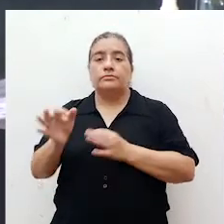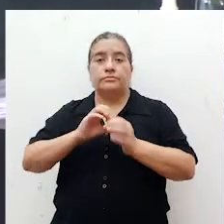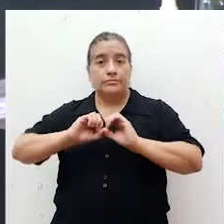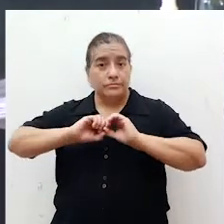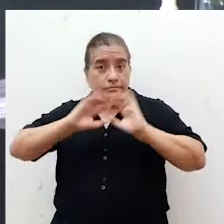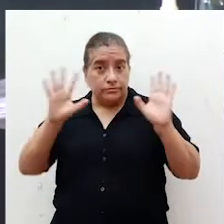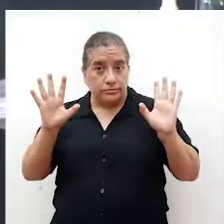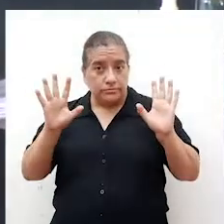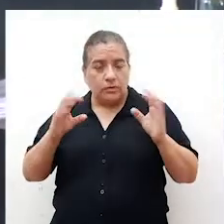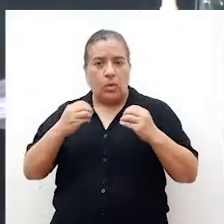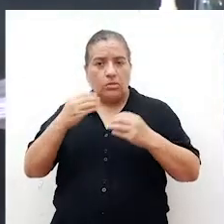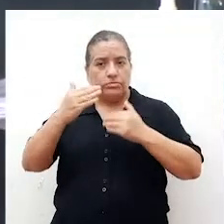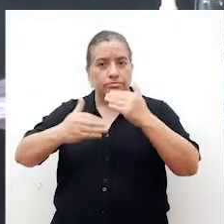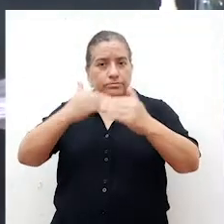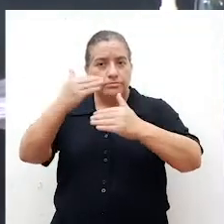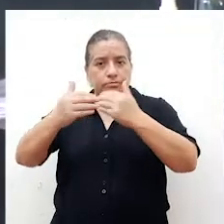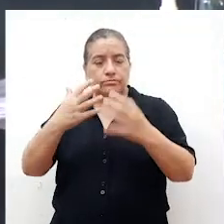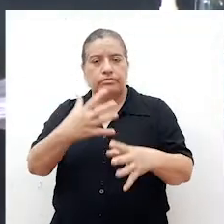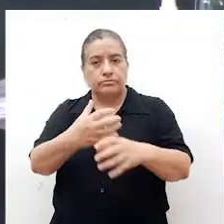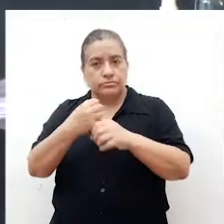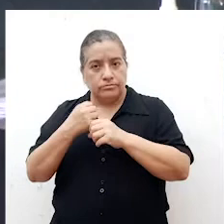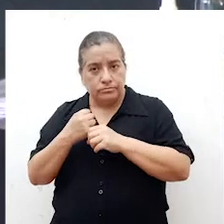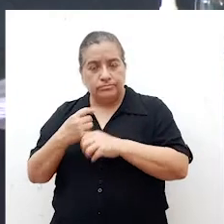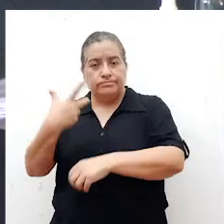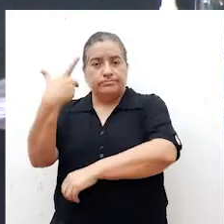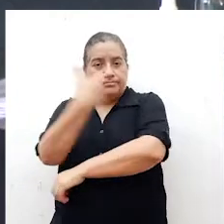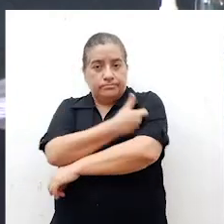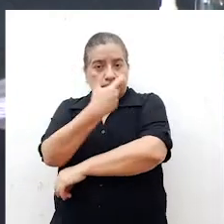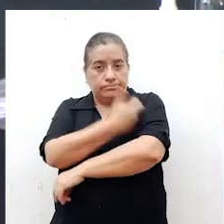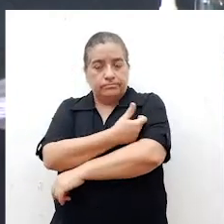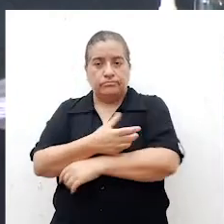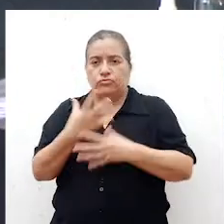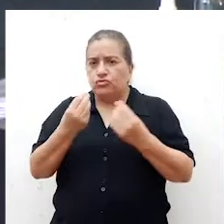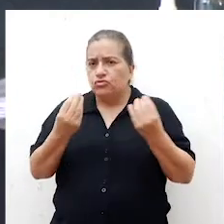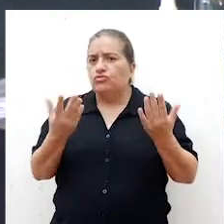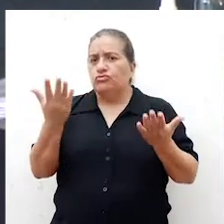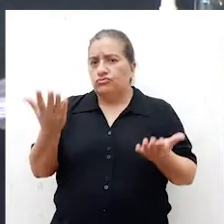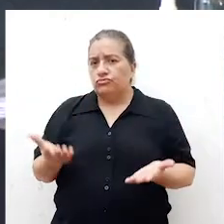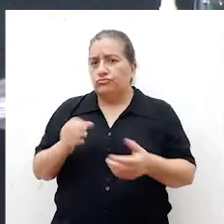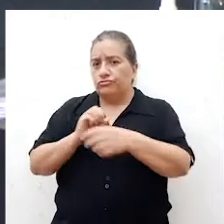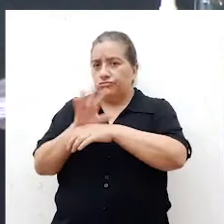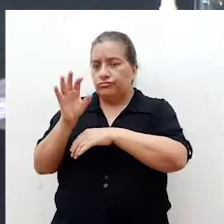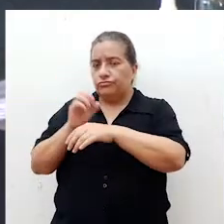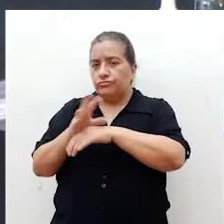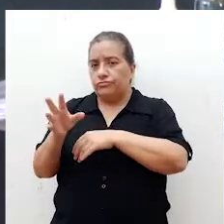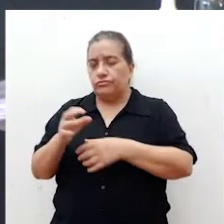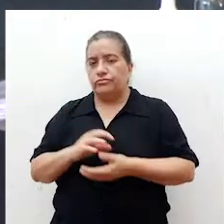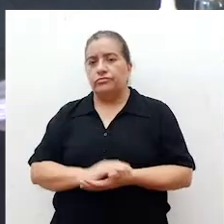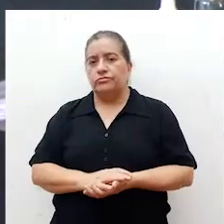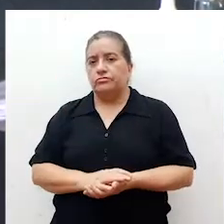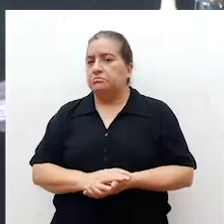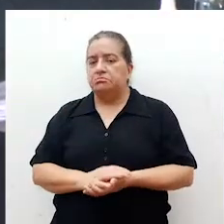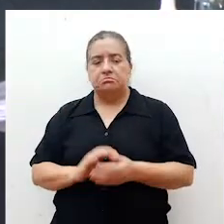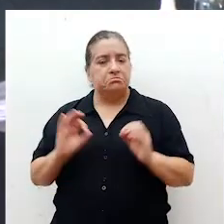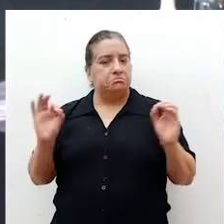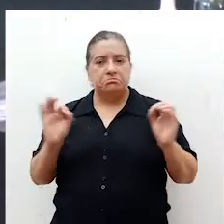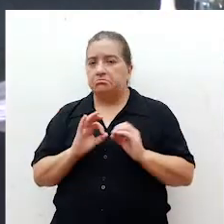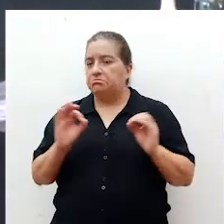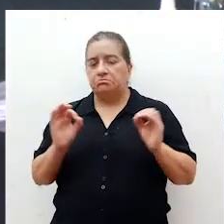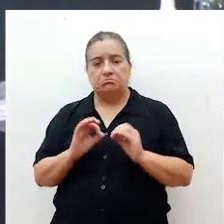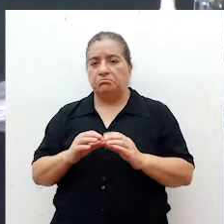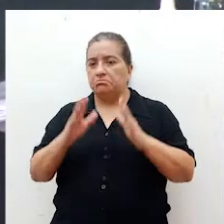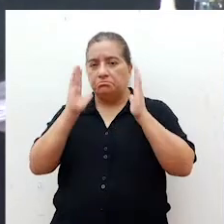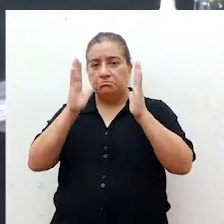a la necesidad de transparentar sobre el proceso de adquisición de la vacuna. Muchas de